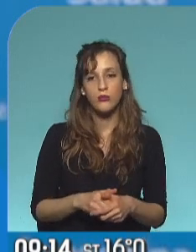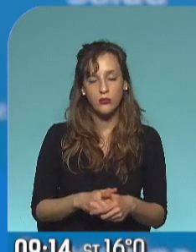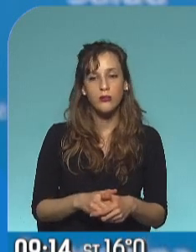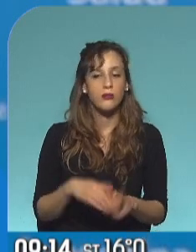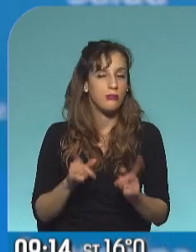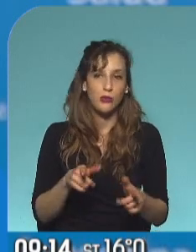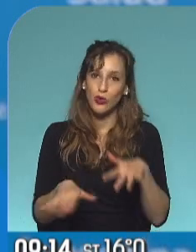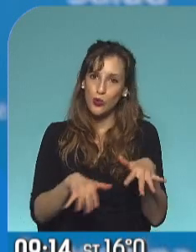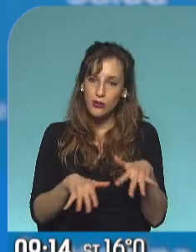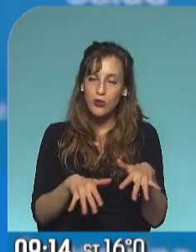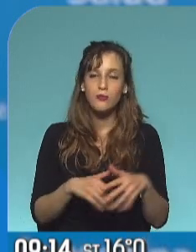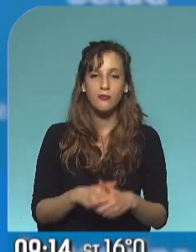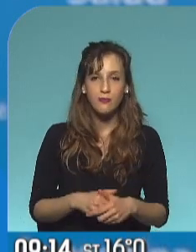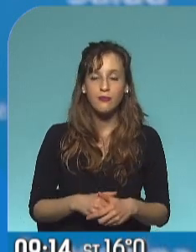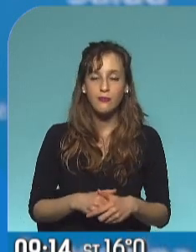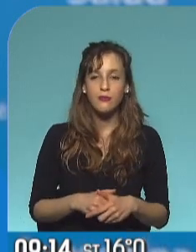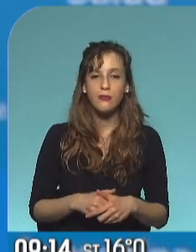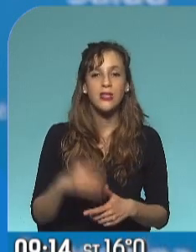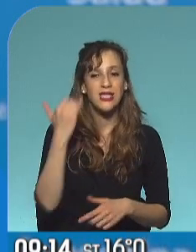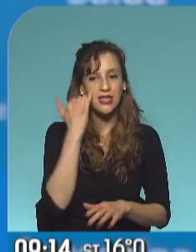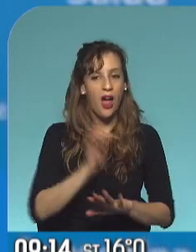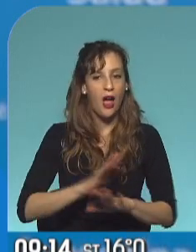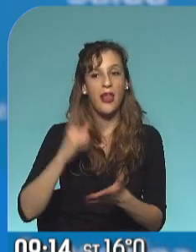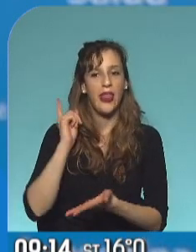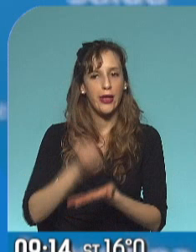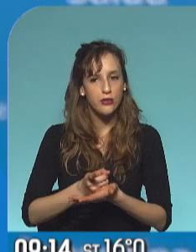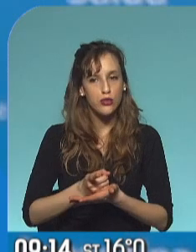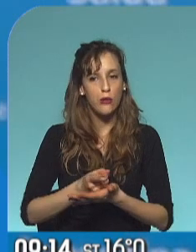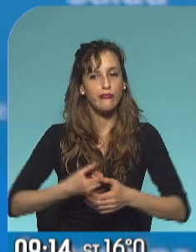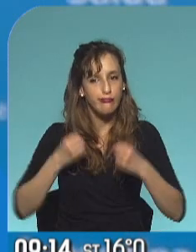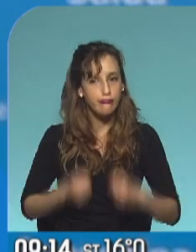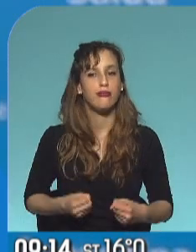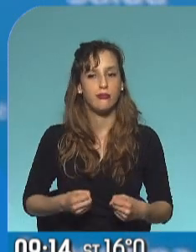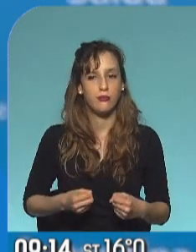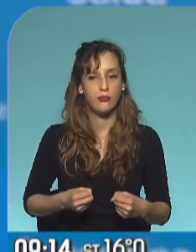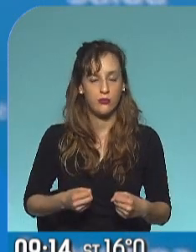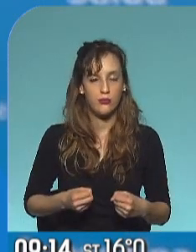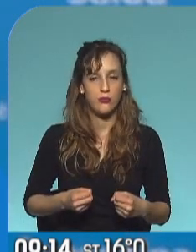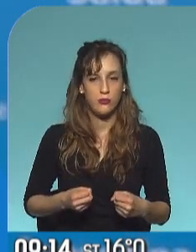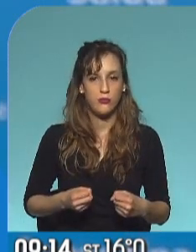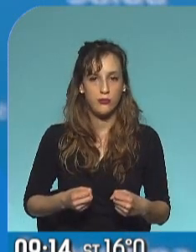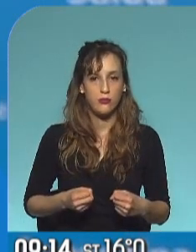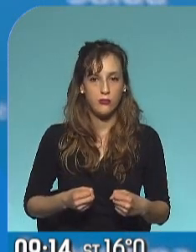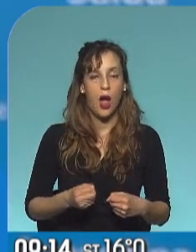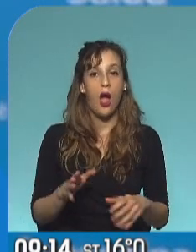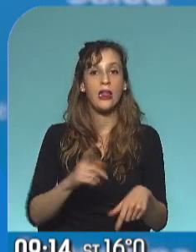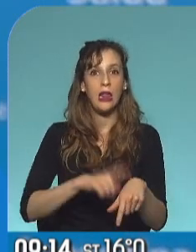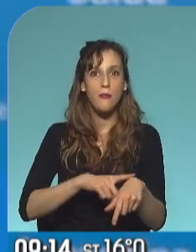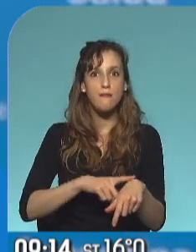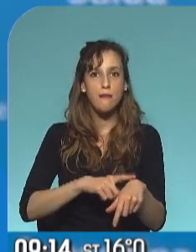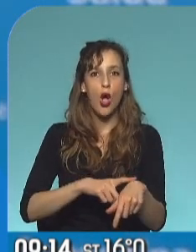contexto lo que se decide y el motivo por el cual se avanza en esta situación es justamente optimizar el tiempo